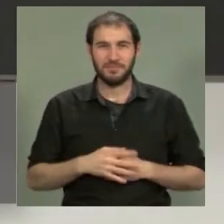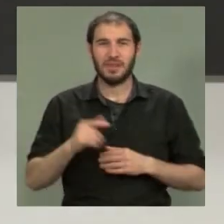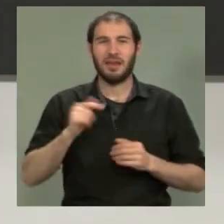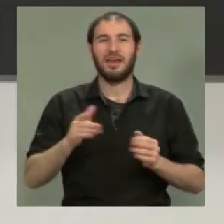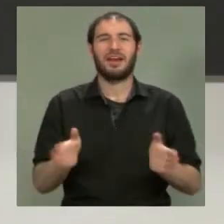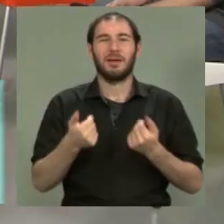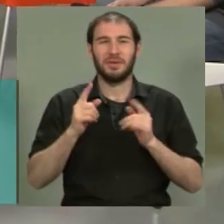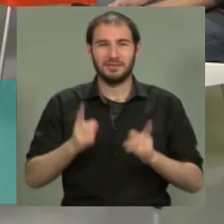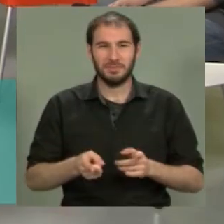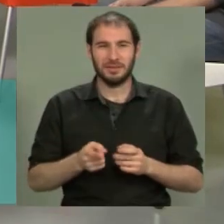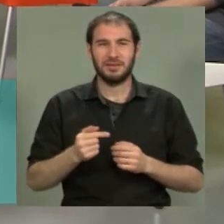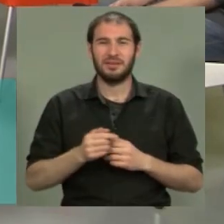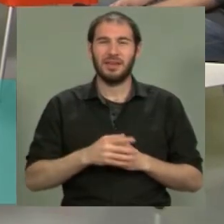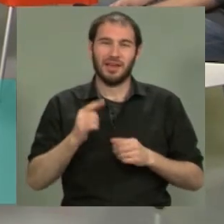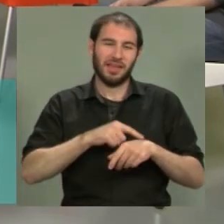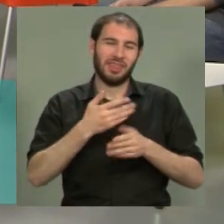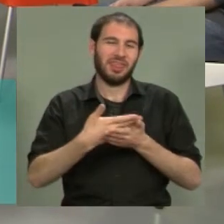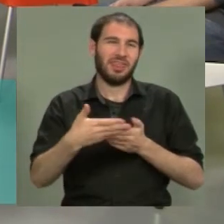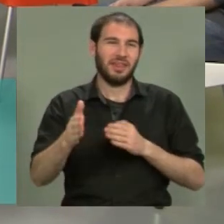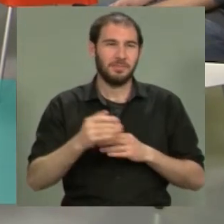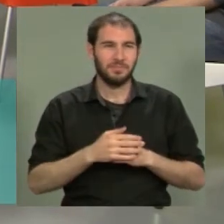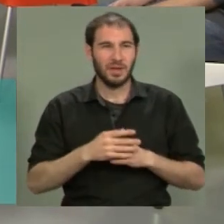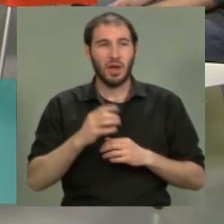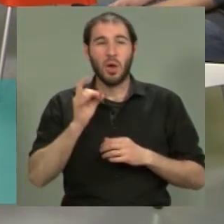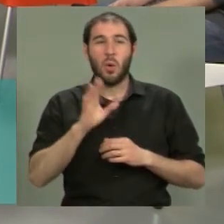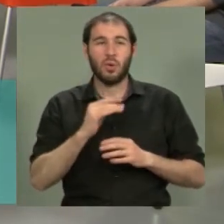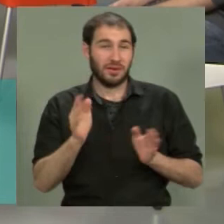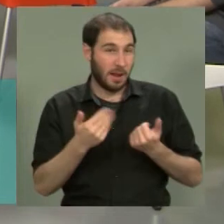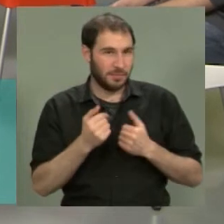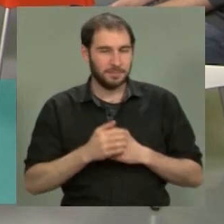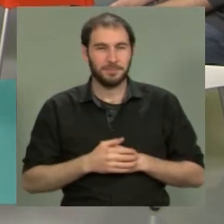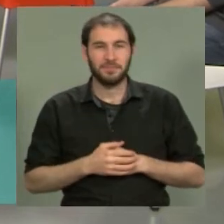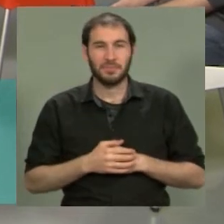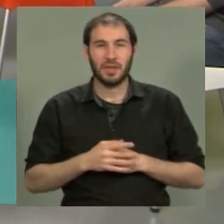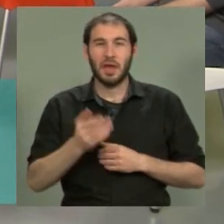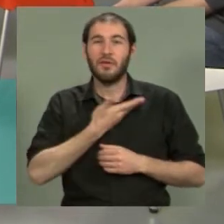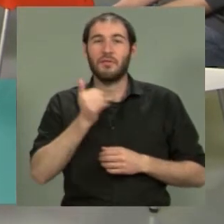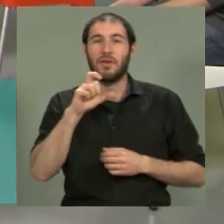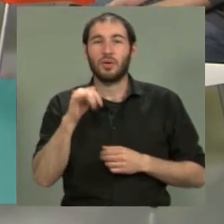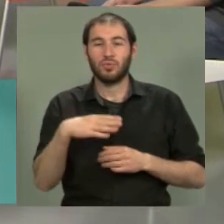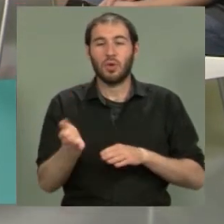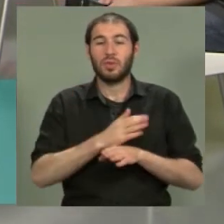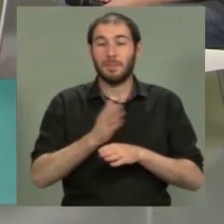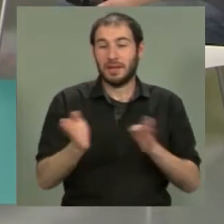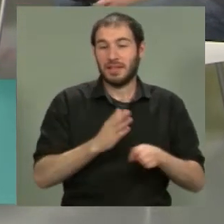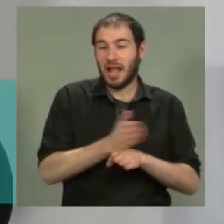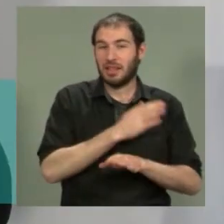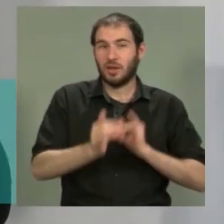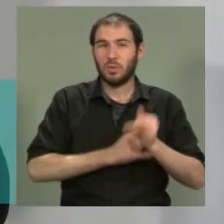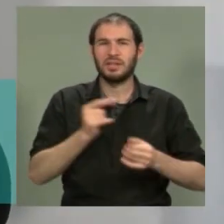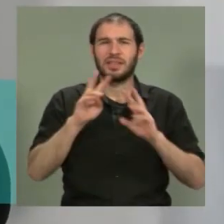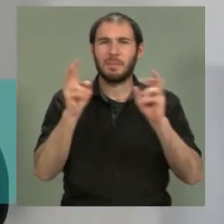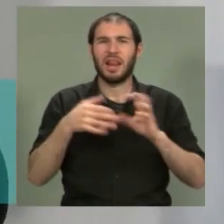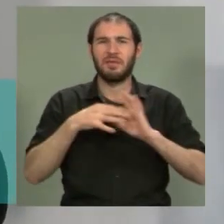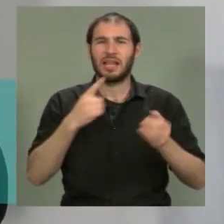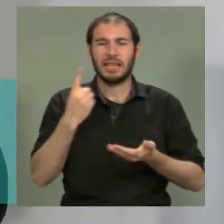ir rápidamente para que se nos haga más larguito. Prometo que es rápido. Cortito. Ahí Facundo decía en el bloque anterior, hablaba de la libertad